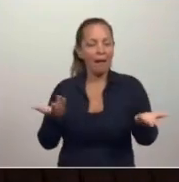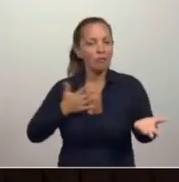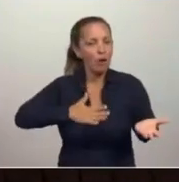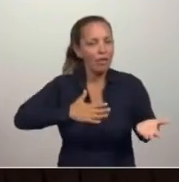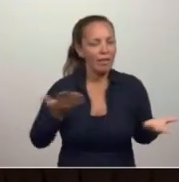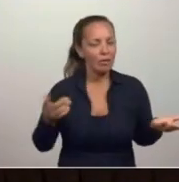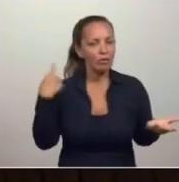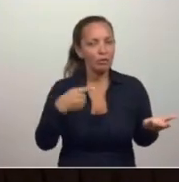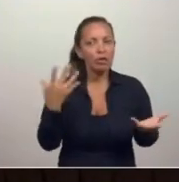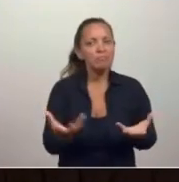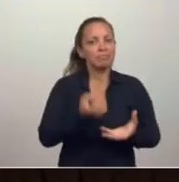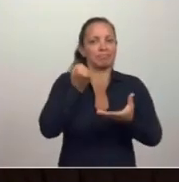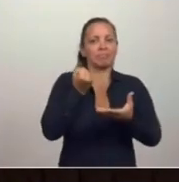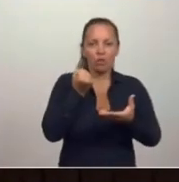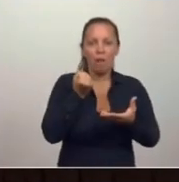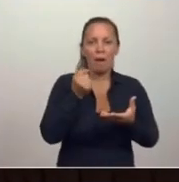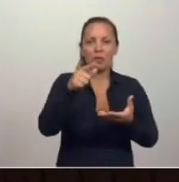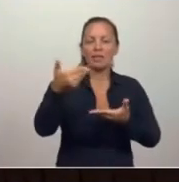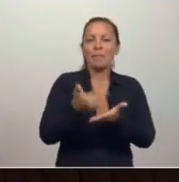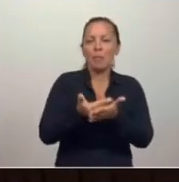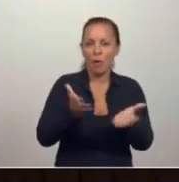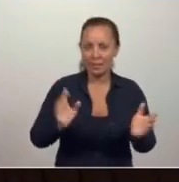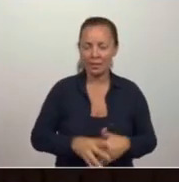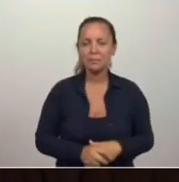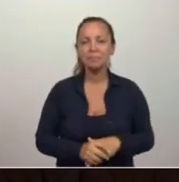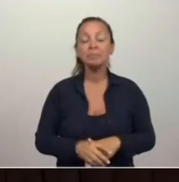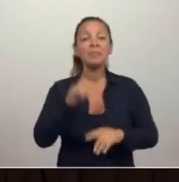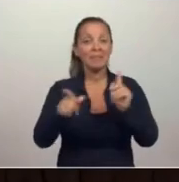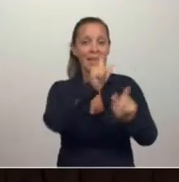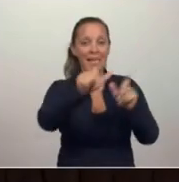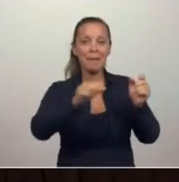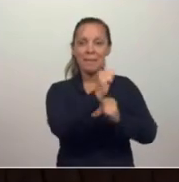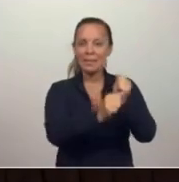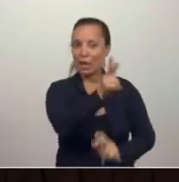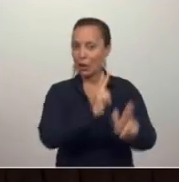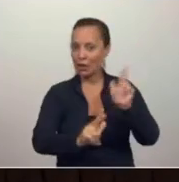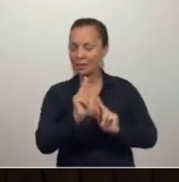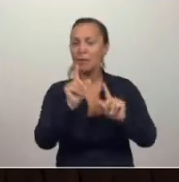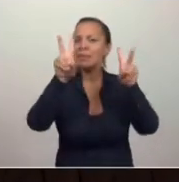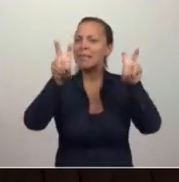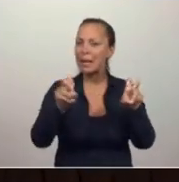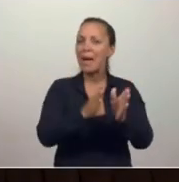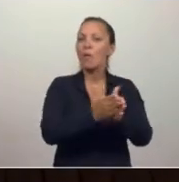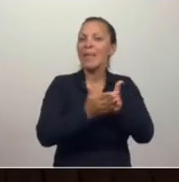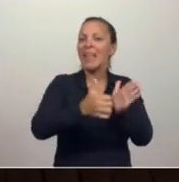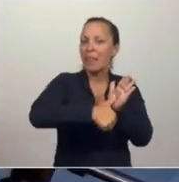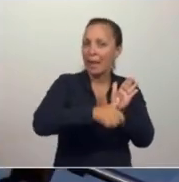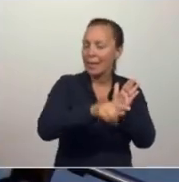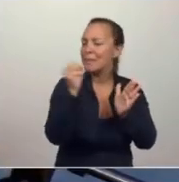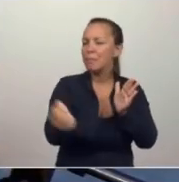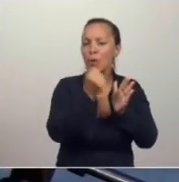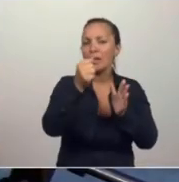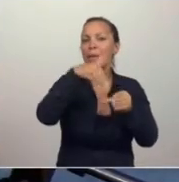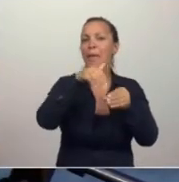llevarnos estas estas propuestas y mencionaban los empresarios decía la cuenta dni del banco de la provincia de Buenos